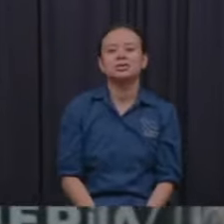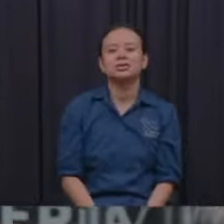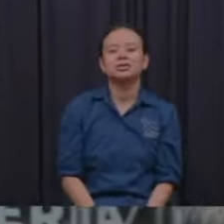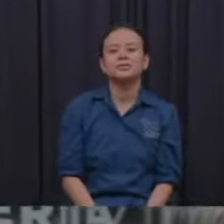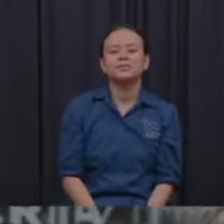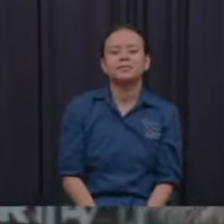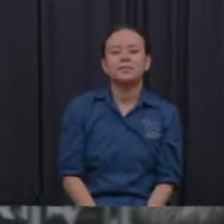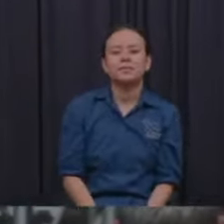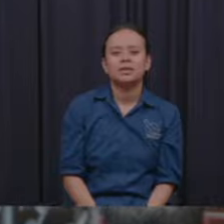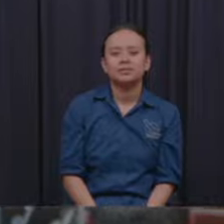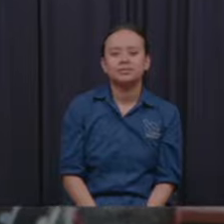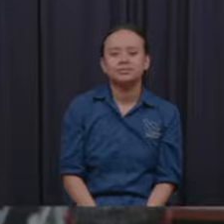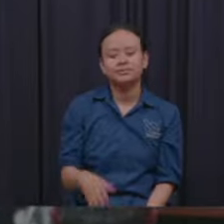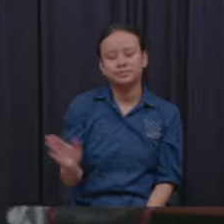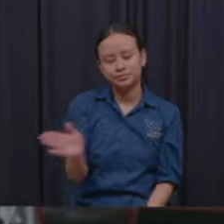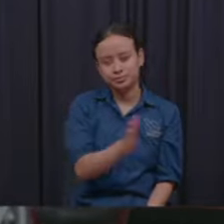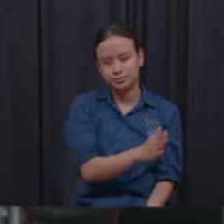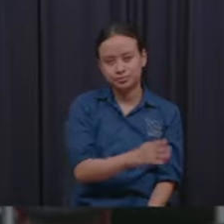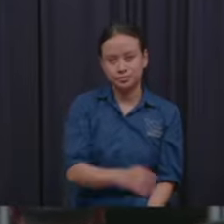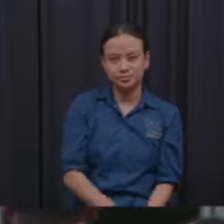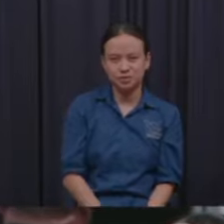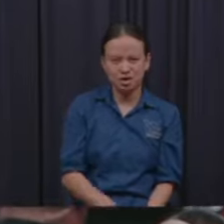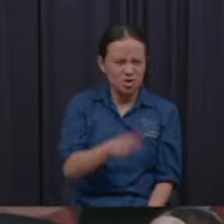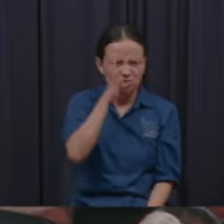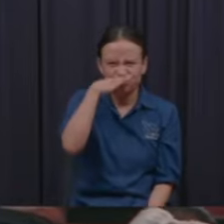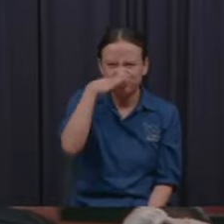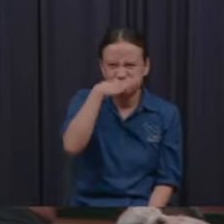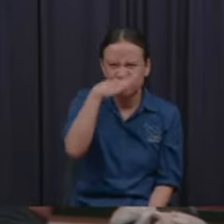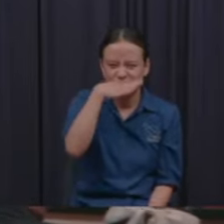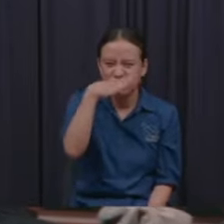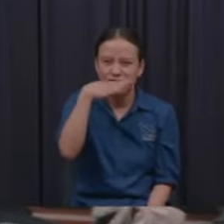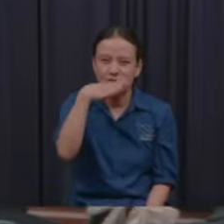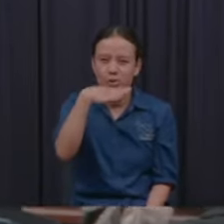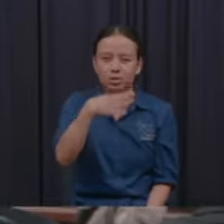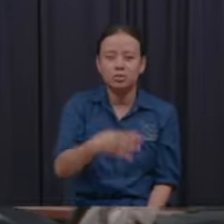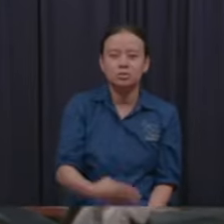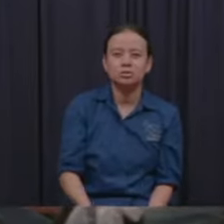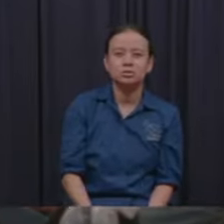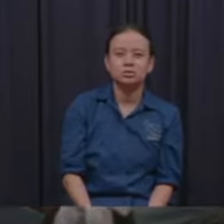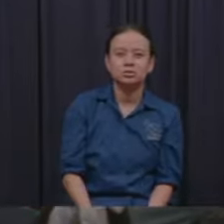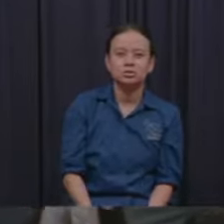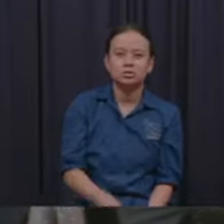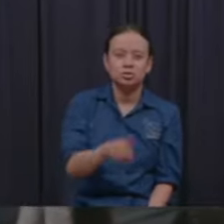¿Qué más? Hedor inexplicables. Claro está, si se bañó.